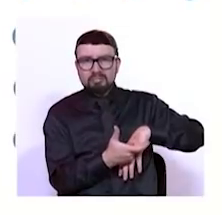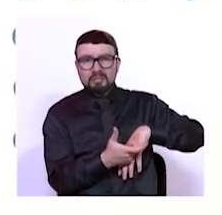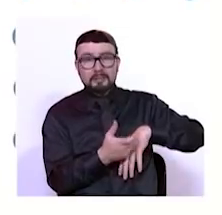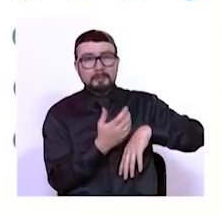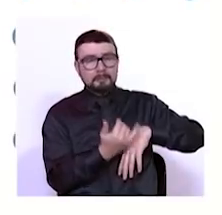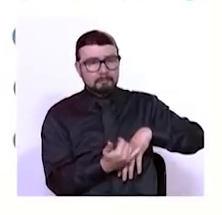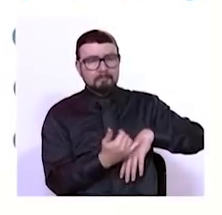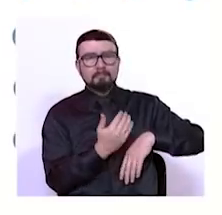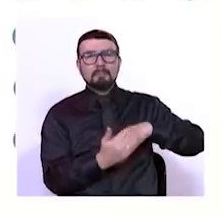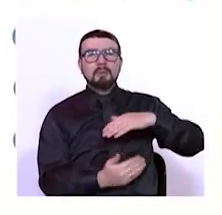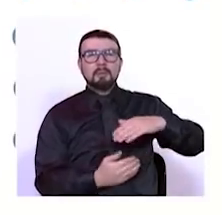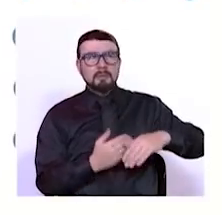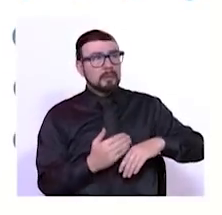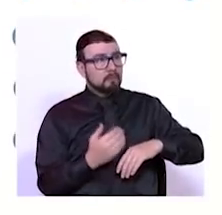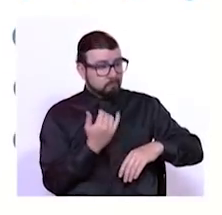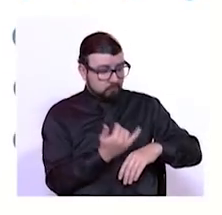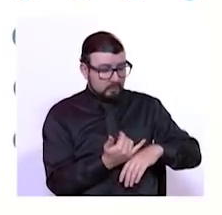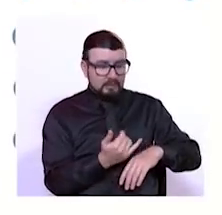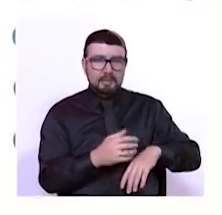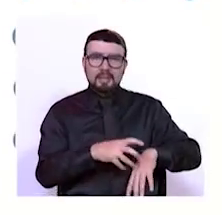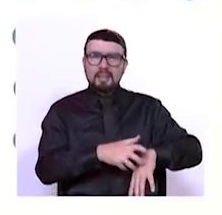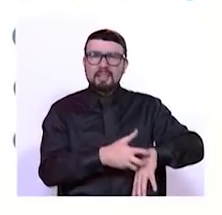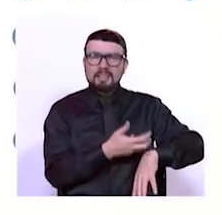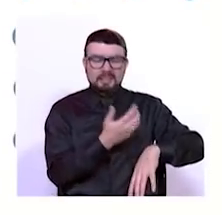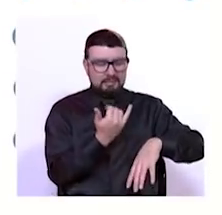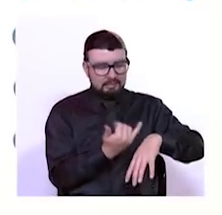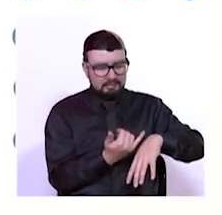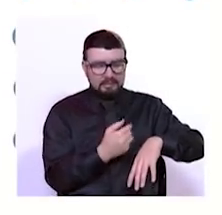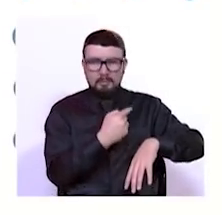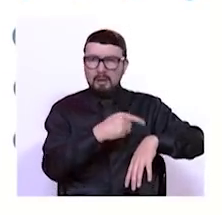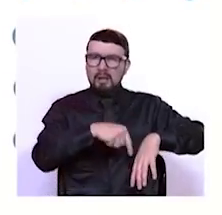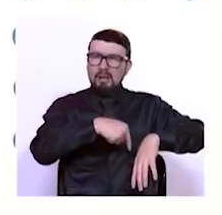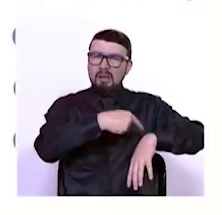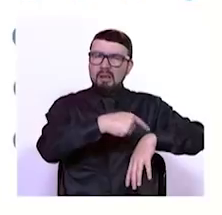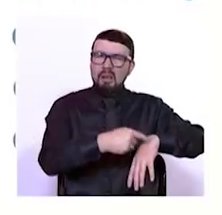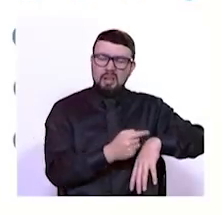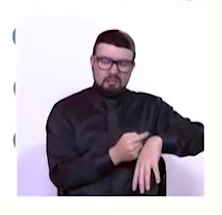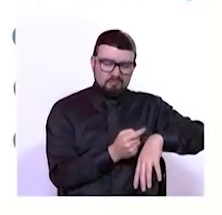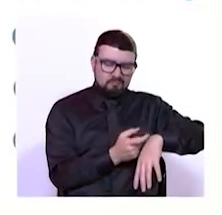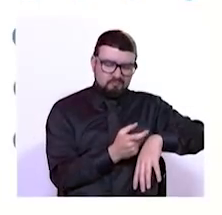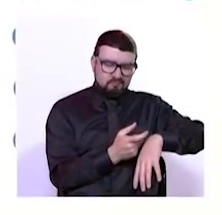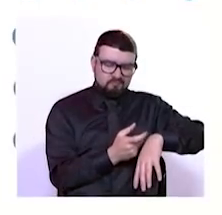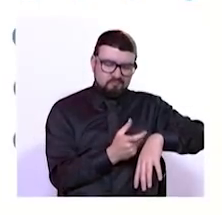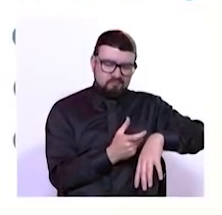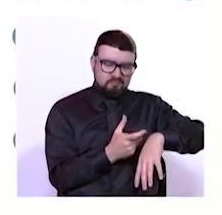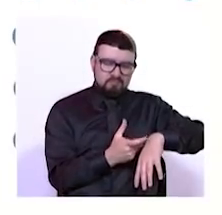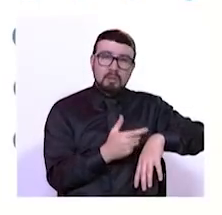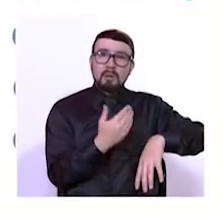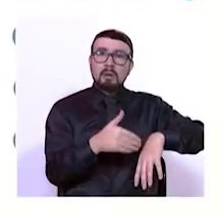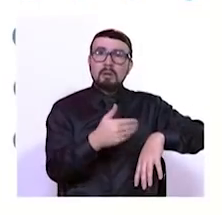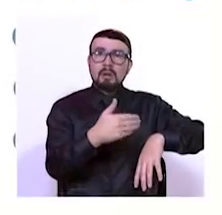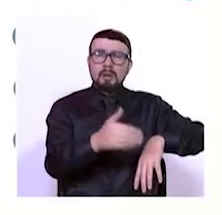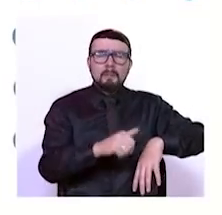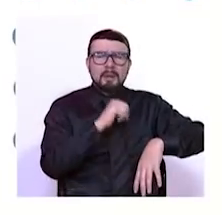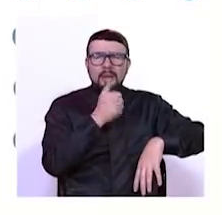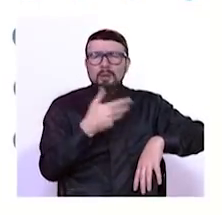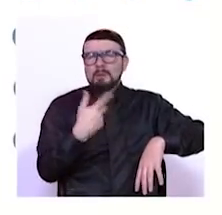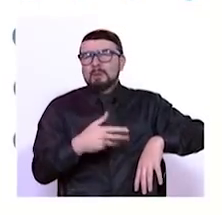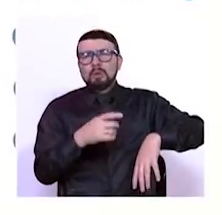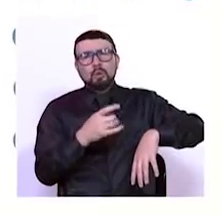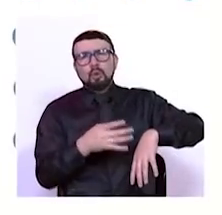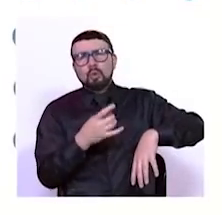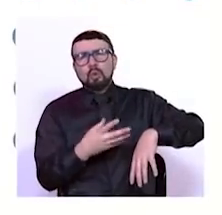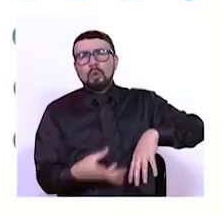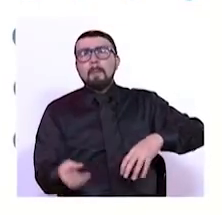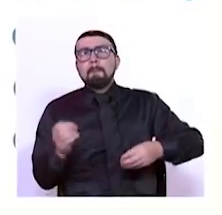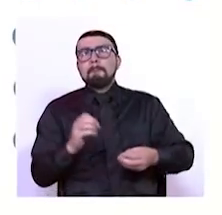una depresión allí que va agrandando y que cada vez va a ser más dolorosa. Todo esto